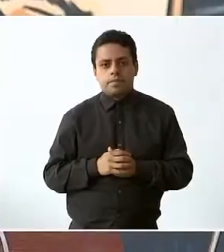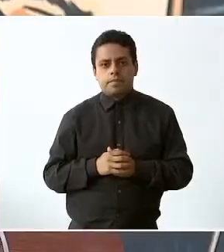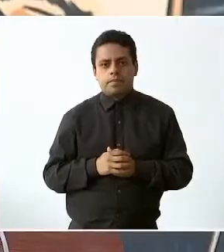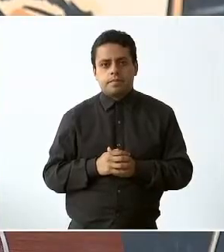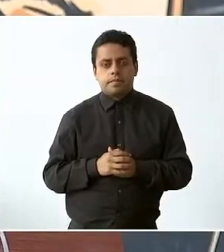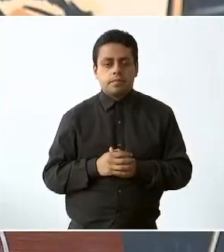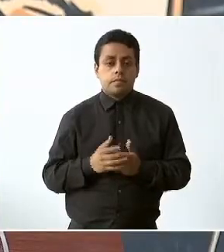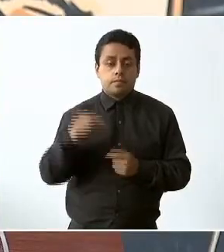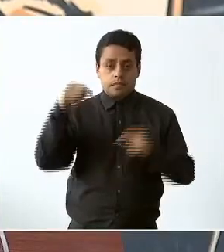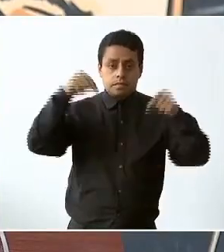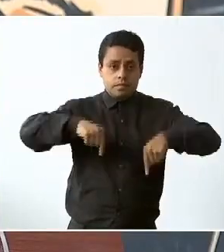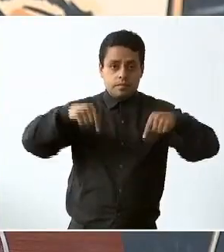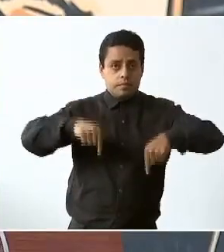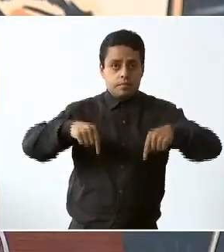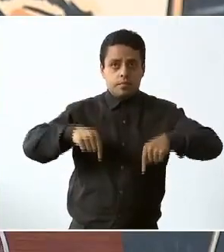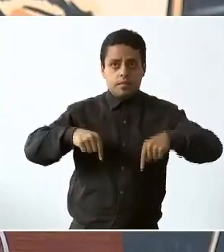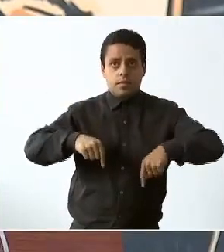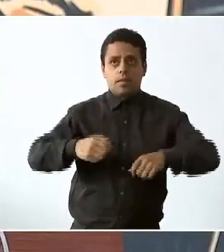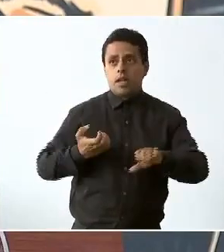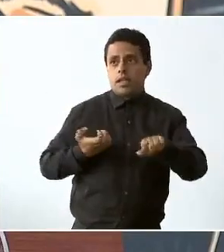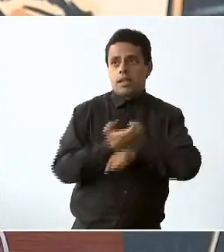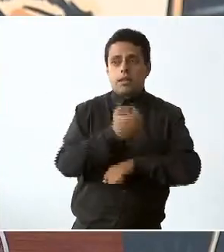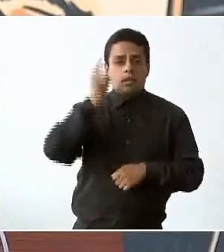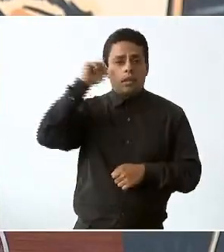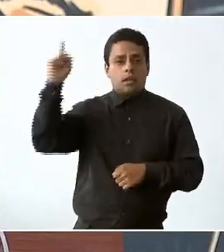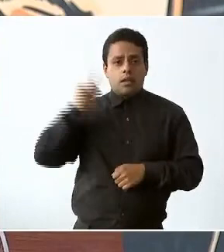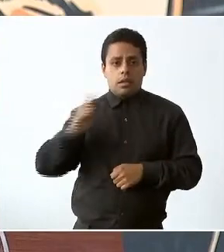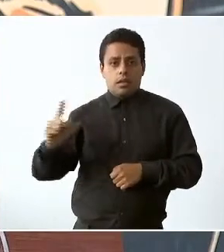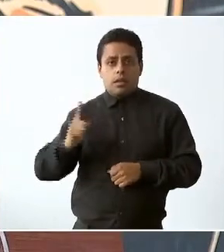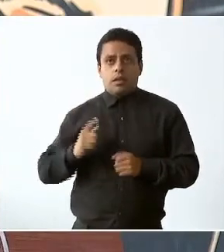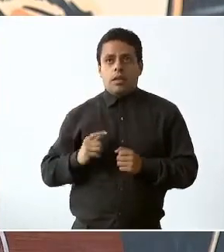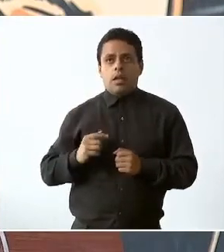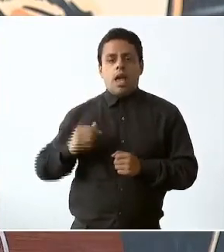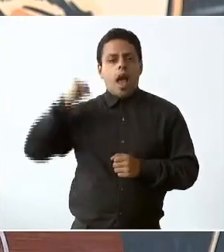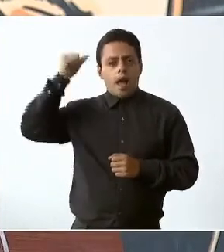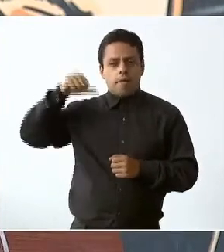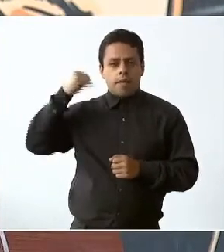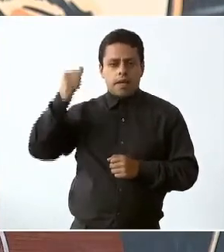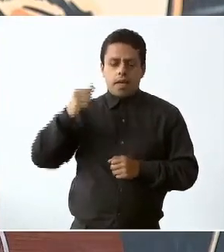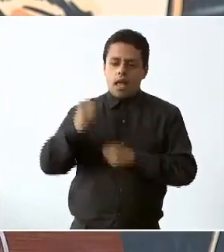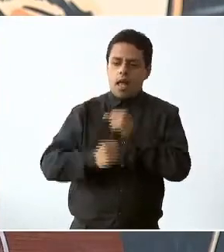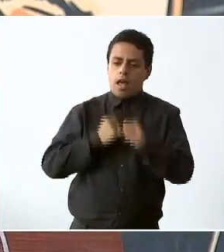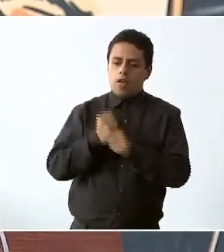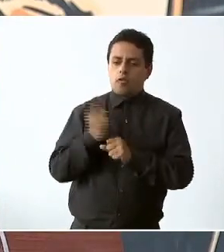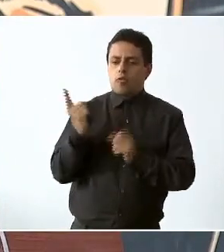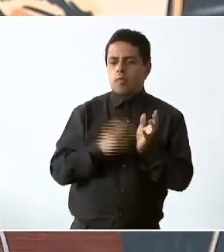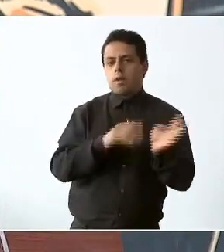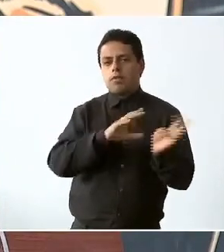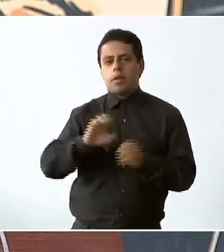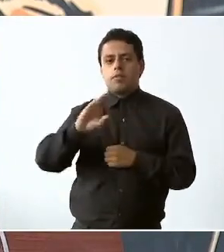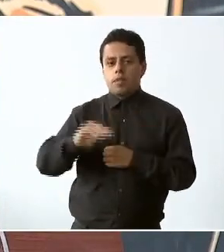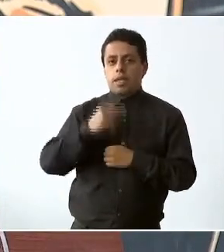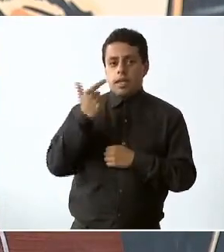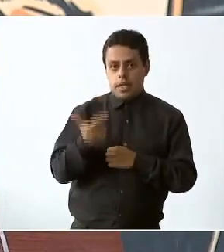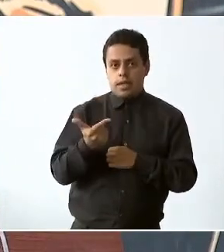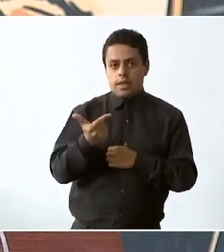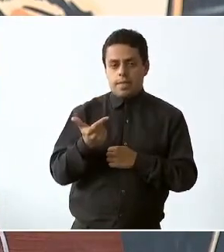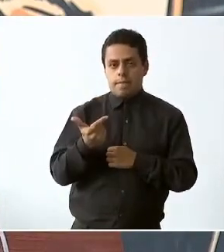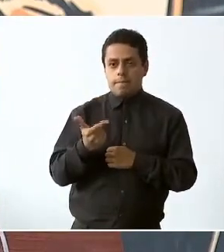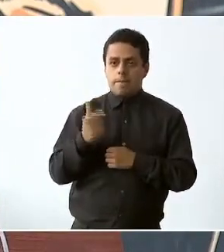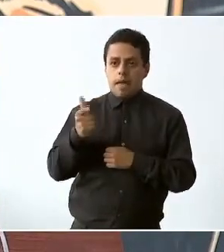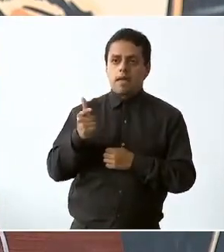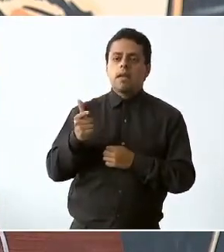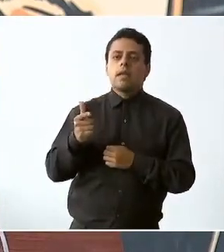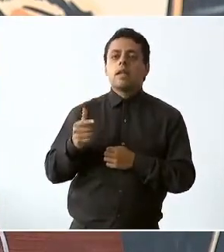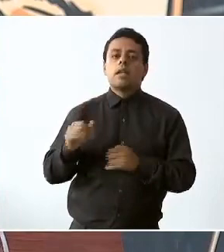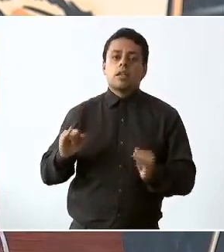Aquí, en el estado de Zacatecas, en abril de 1997 se celebró, a propuesta del